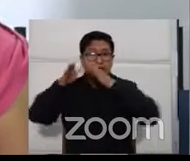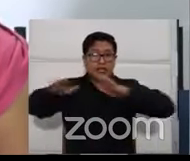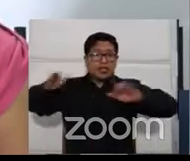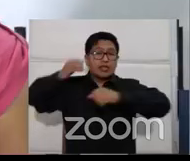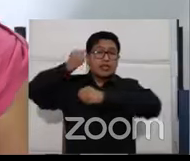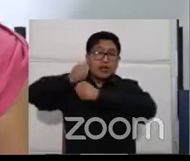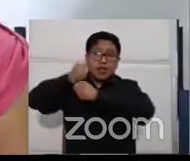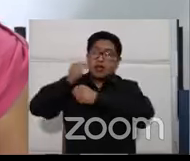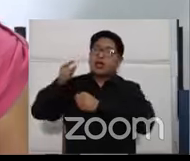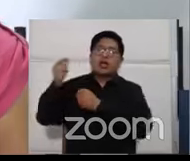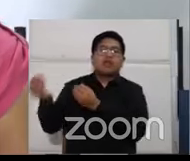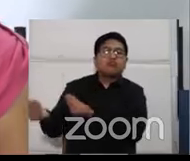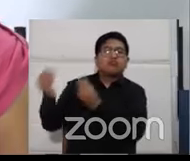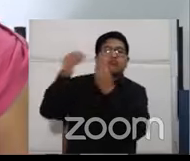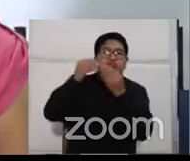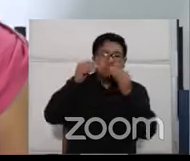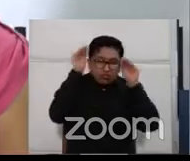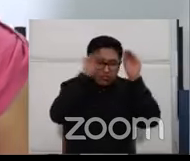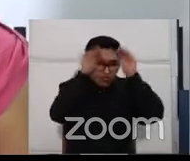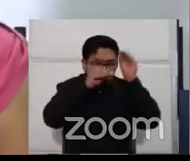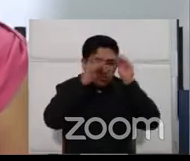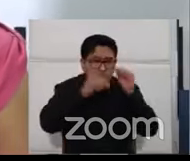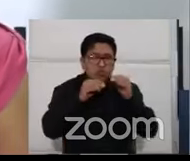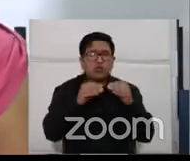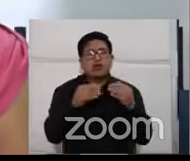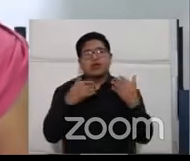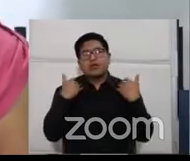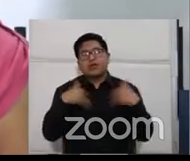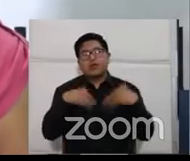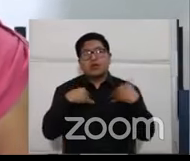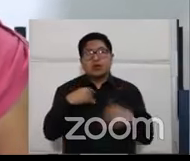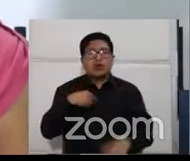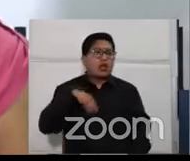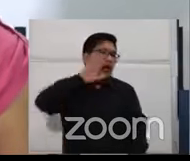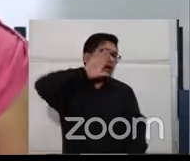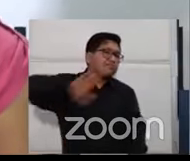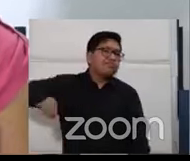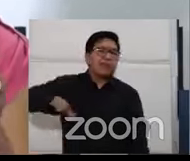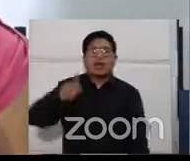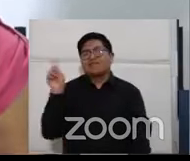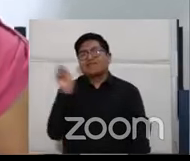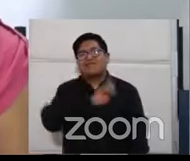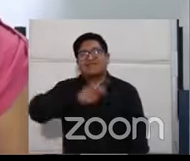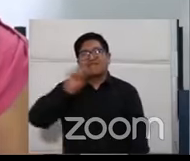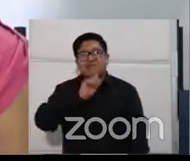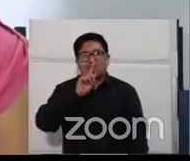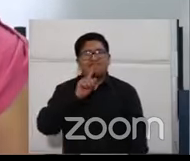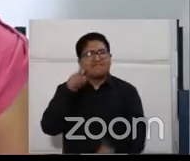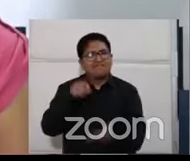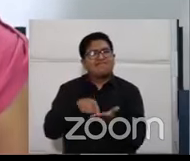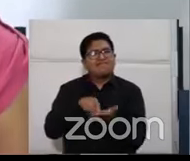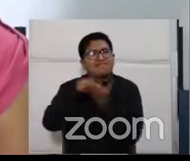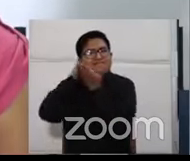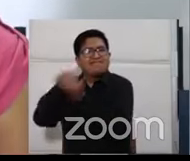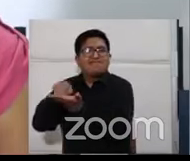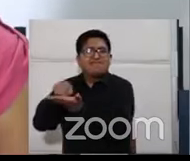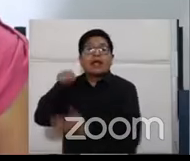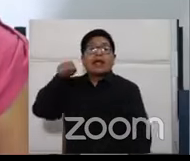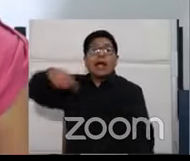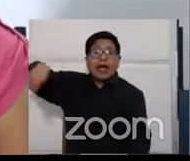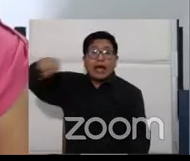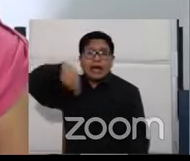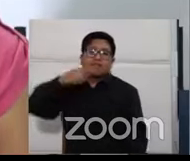trabajadores de bolivia y eso no se puede desconocer y aquí hay una deuda del estado respecto a lo